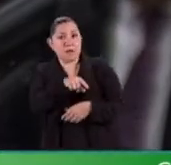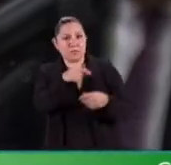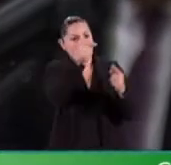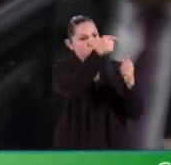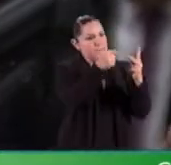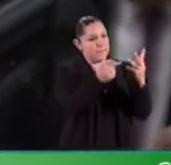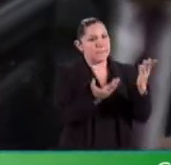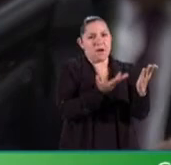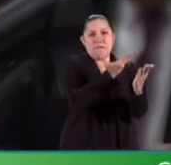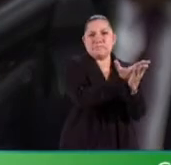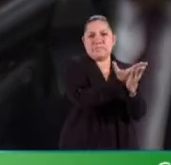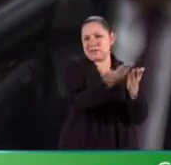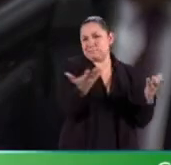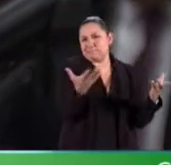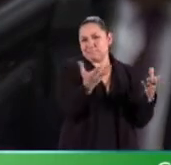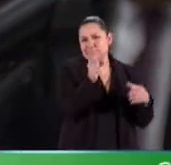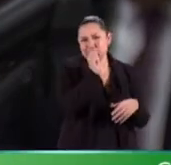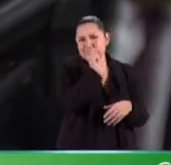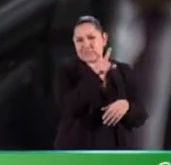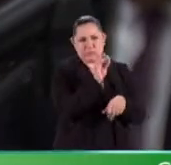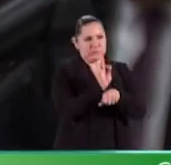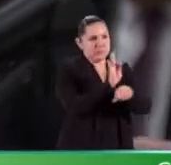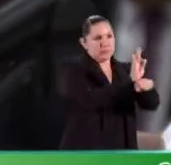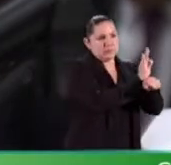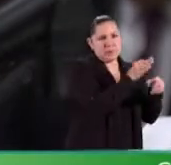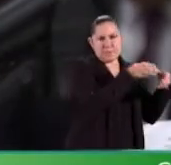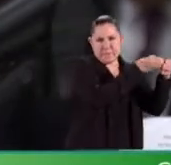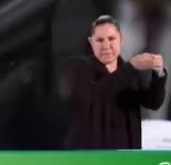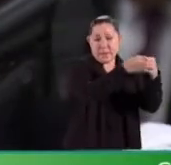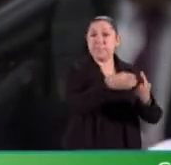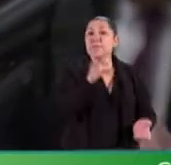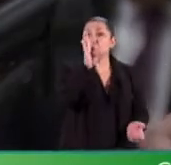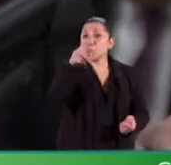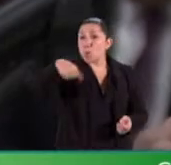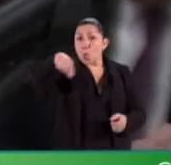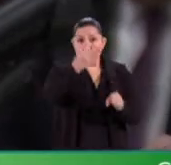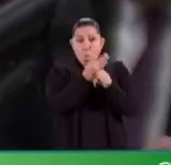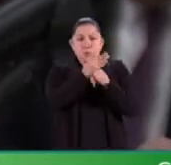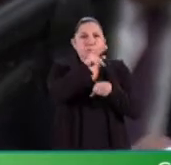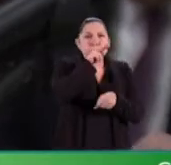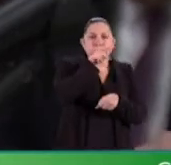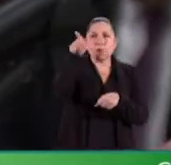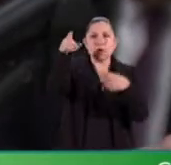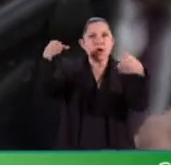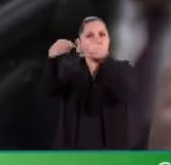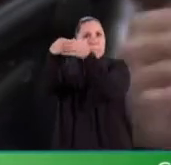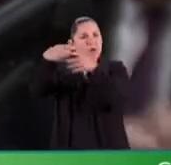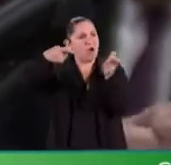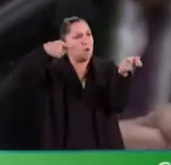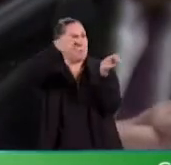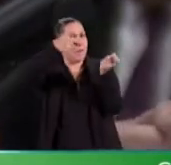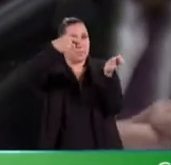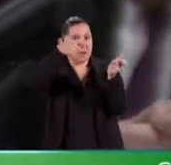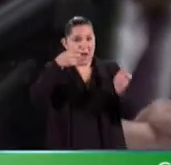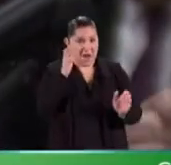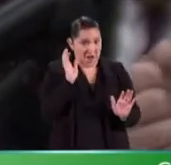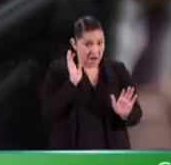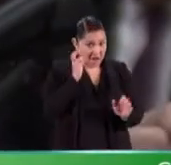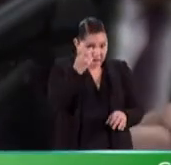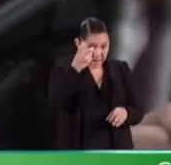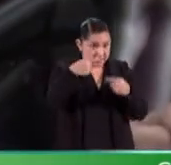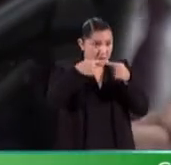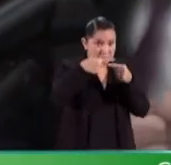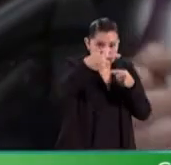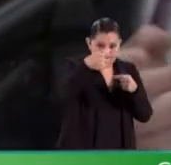México, lo que va a propiciarse con esta reforma será un peor, será la abundancia de jueces de consigna, de facciones